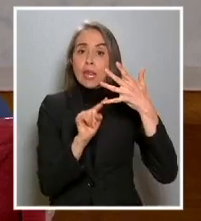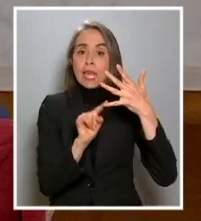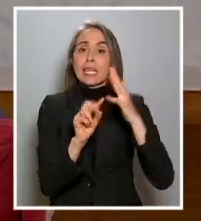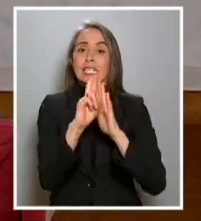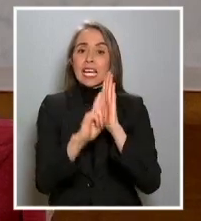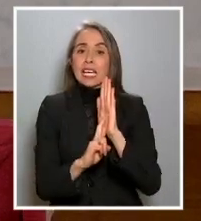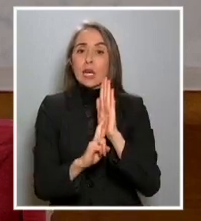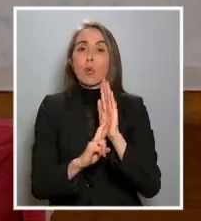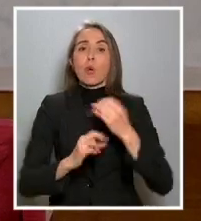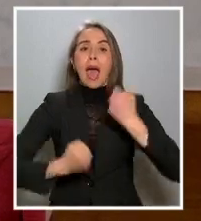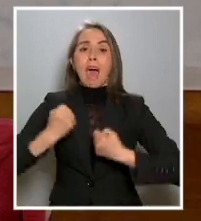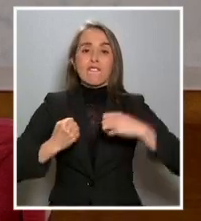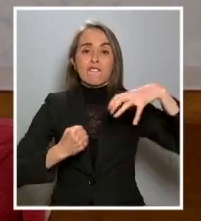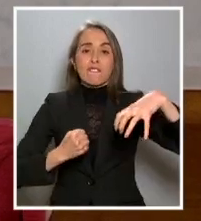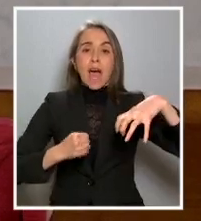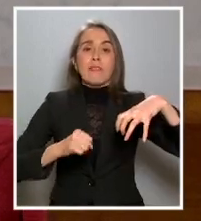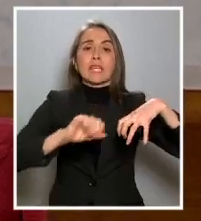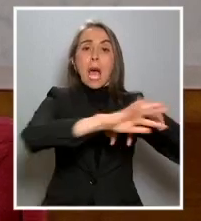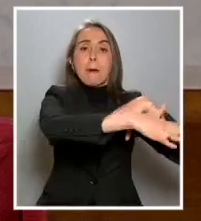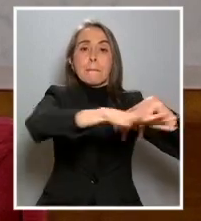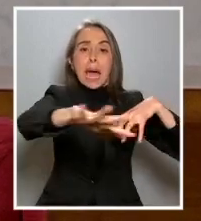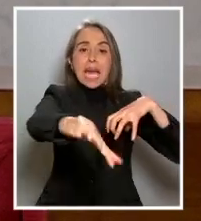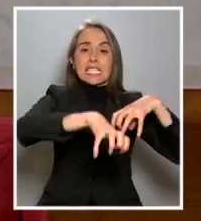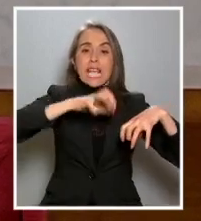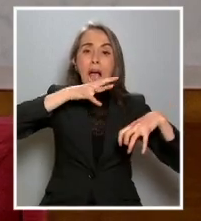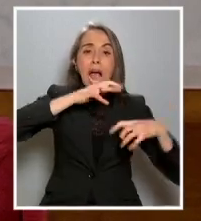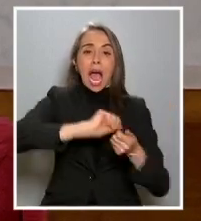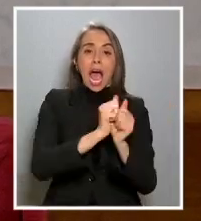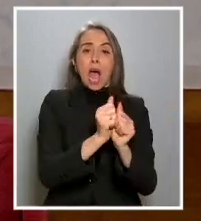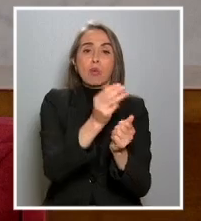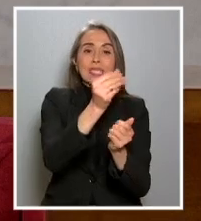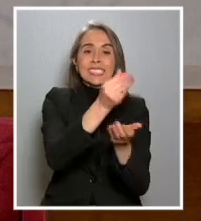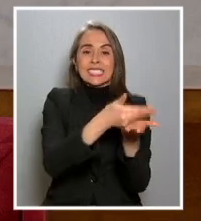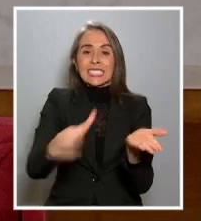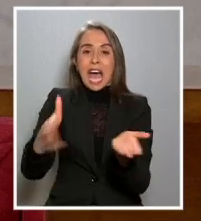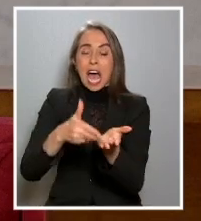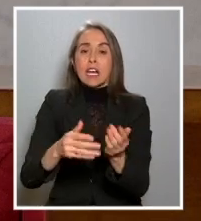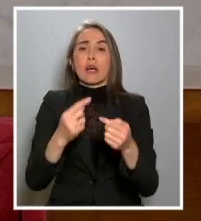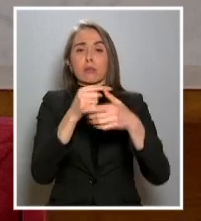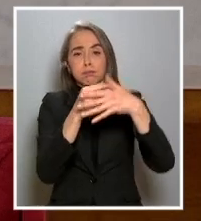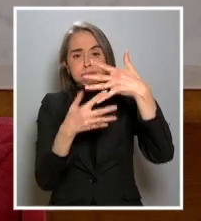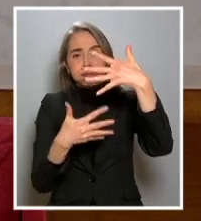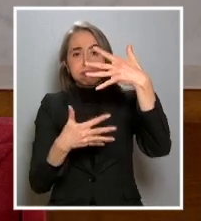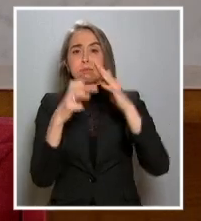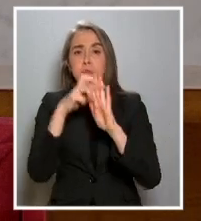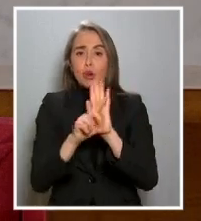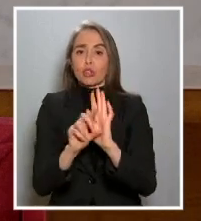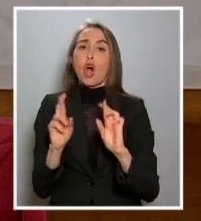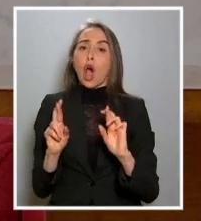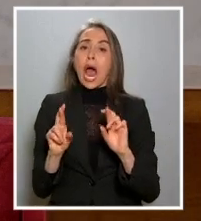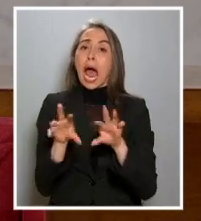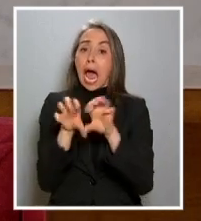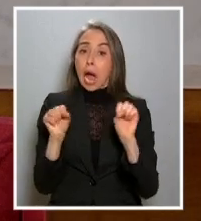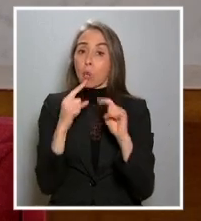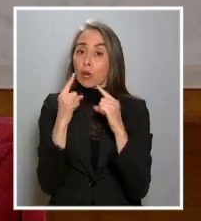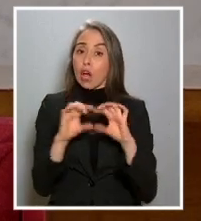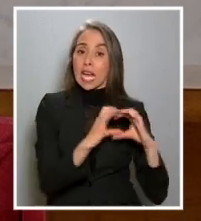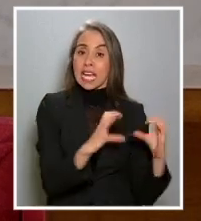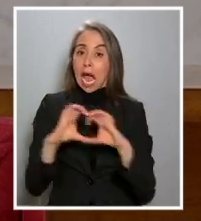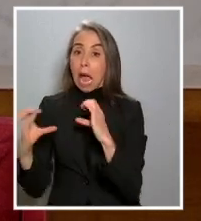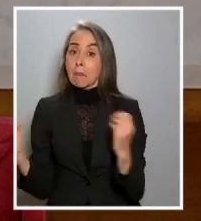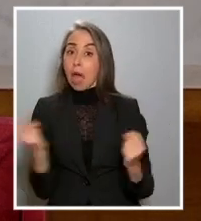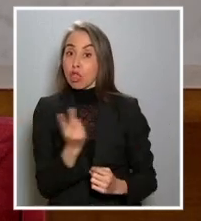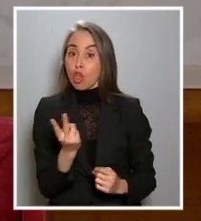de las desaladoras, entre otros proyectos. Espero que pronto el acuerdo es,